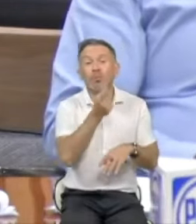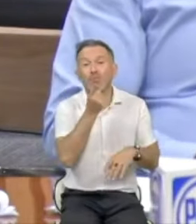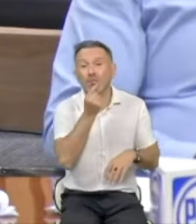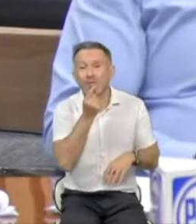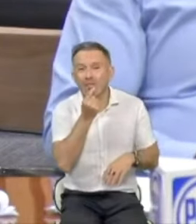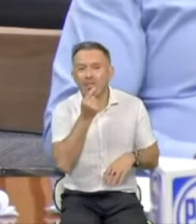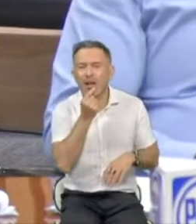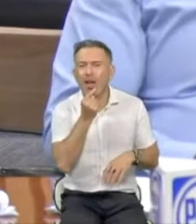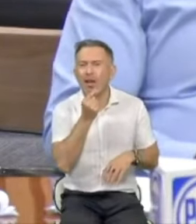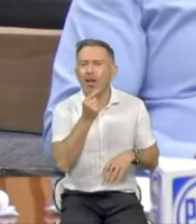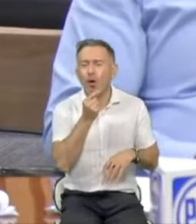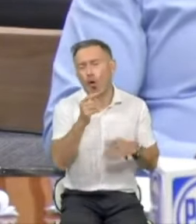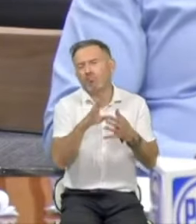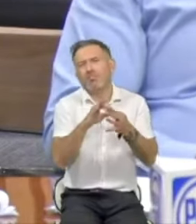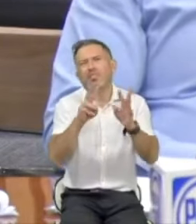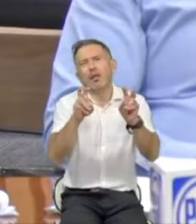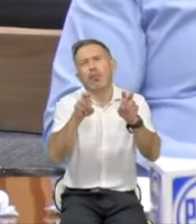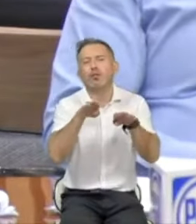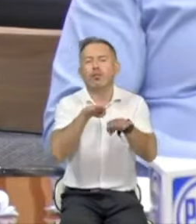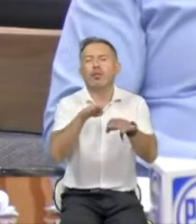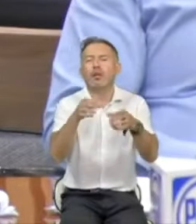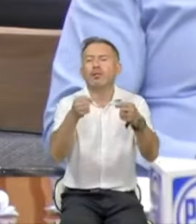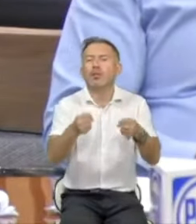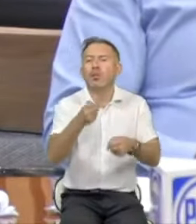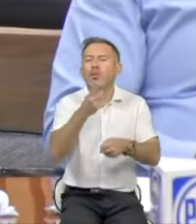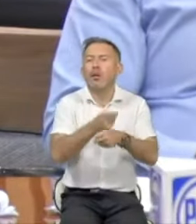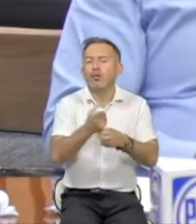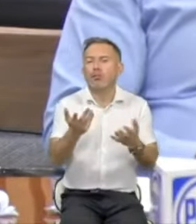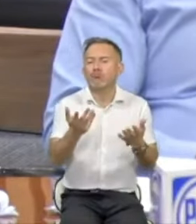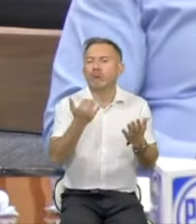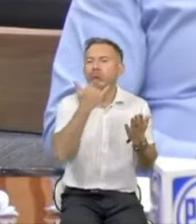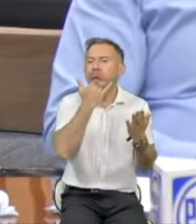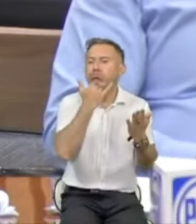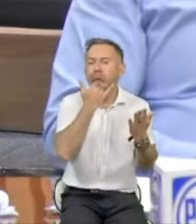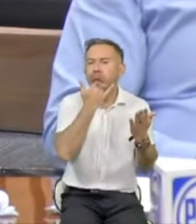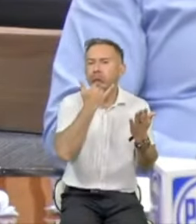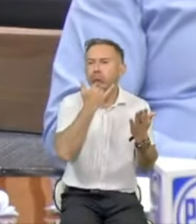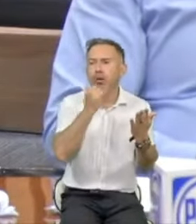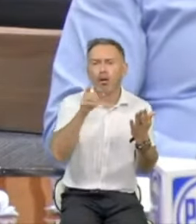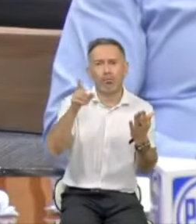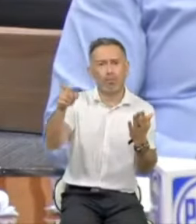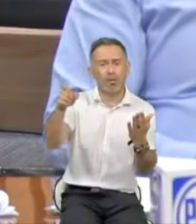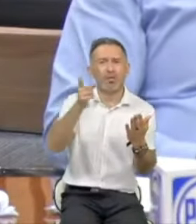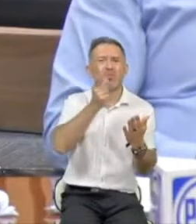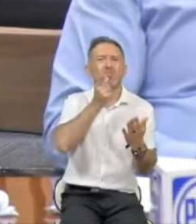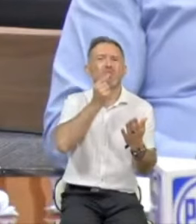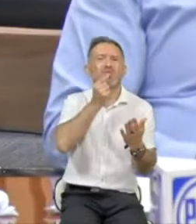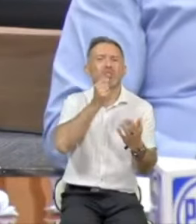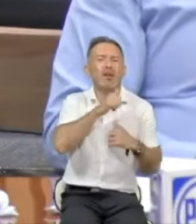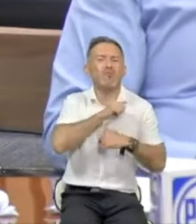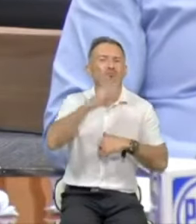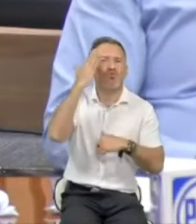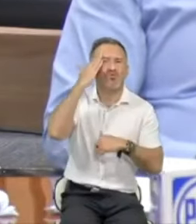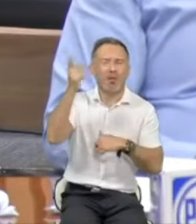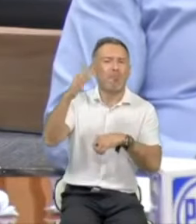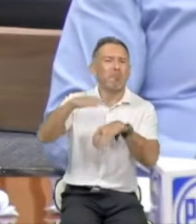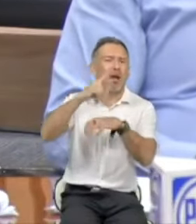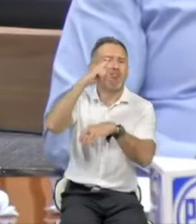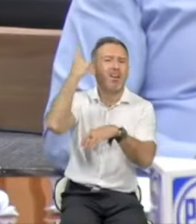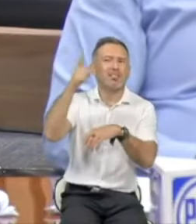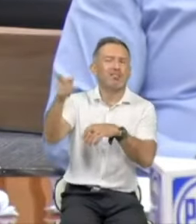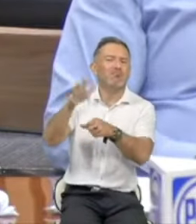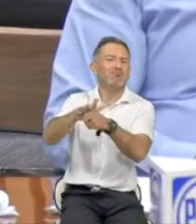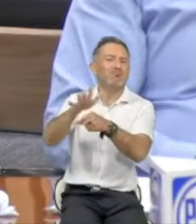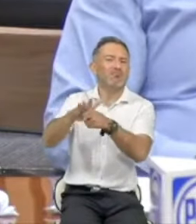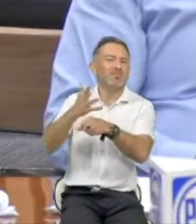o información sobre seguridad pues es mucho más fácil que las pudieran tener las autoridades correspondientes a que los propios partidos Más allá de